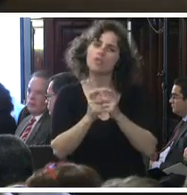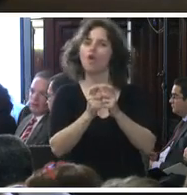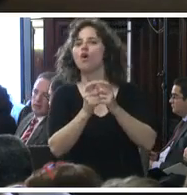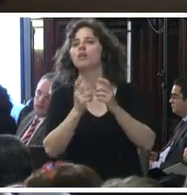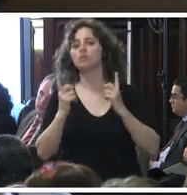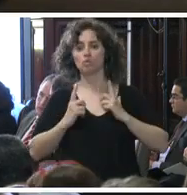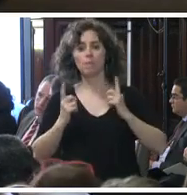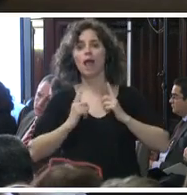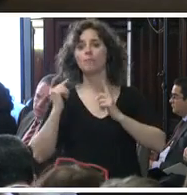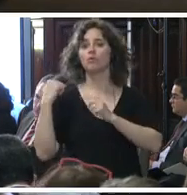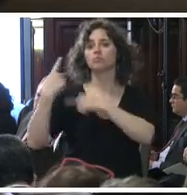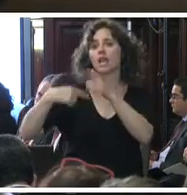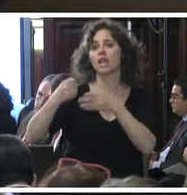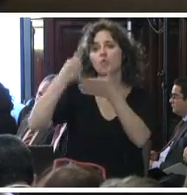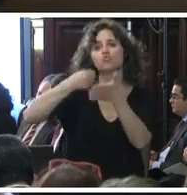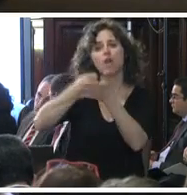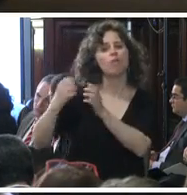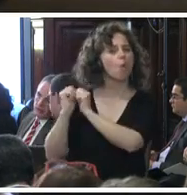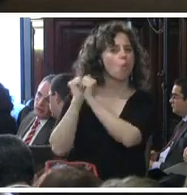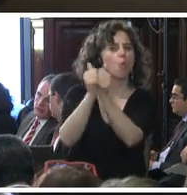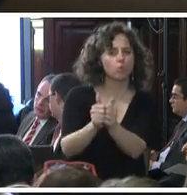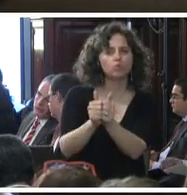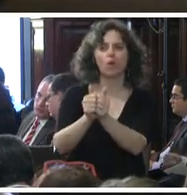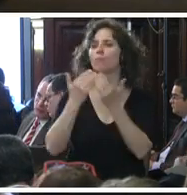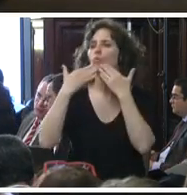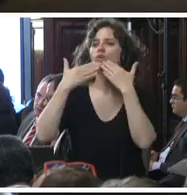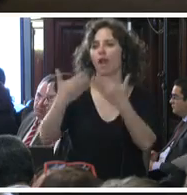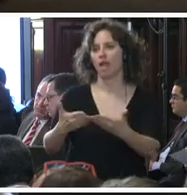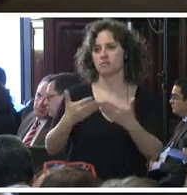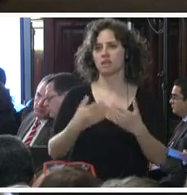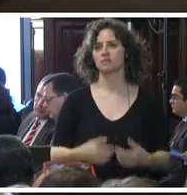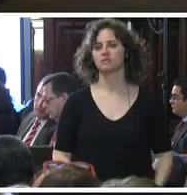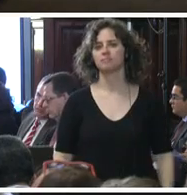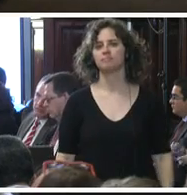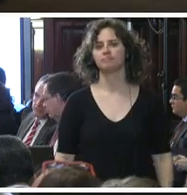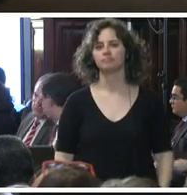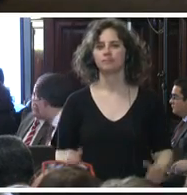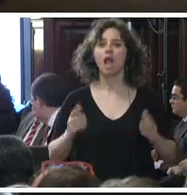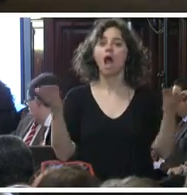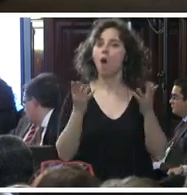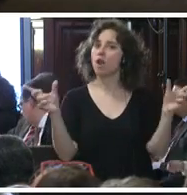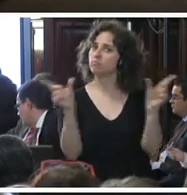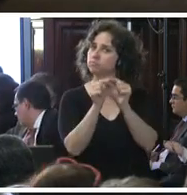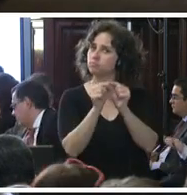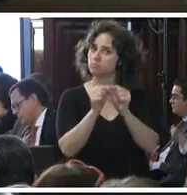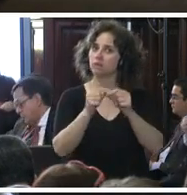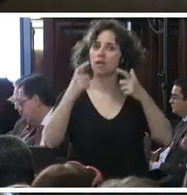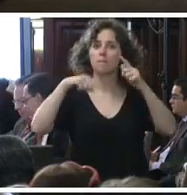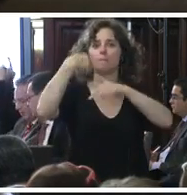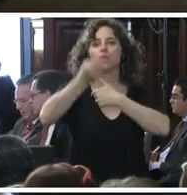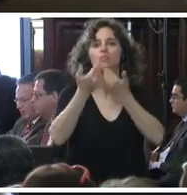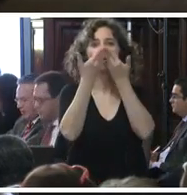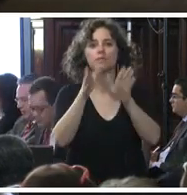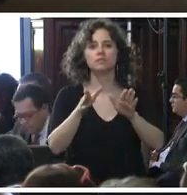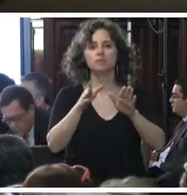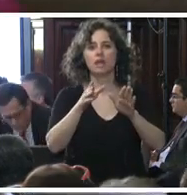industrial del tranquilo smith es nahuales quieren es nada tienen de nexo al estrado entienden expresar